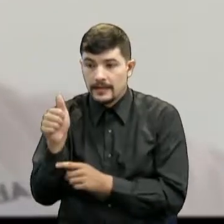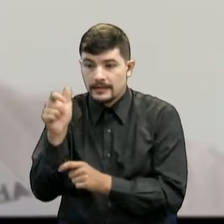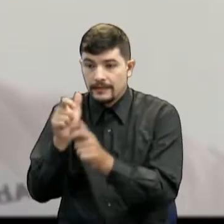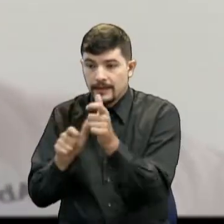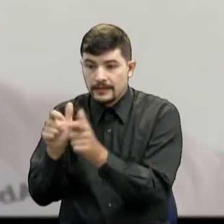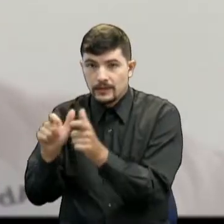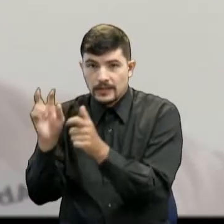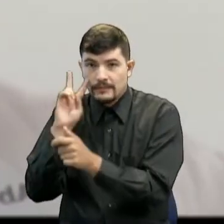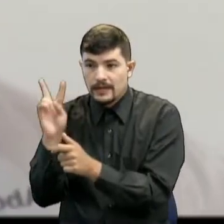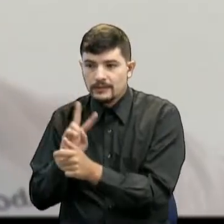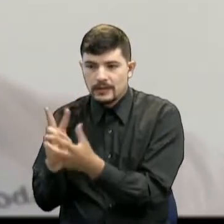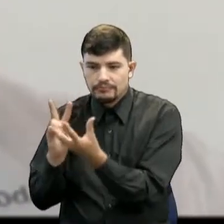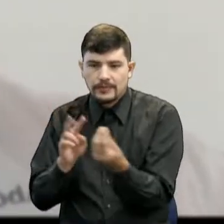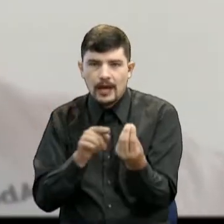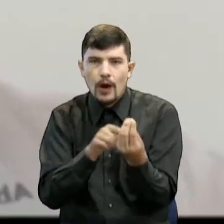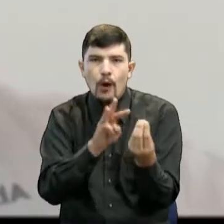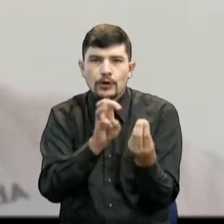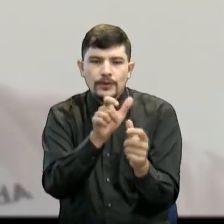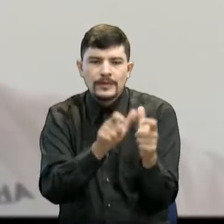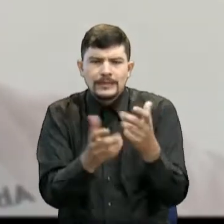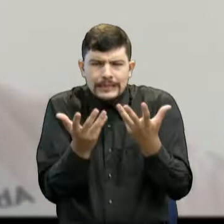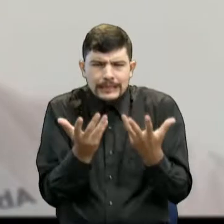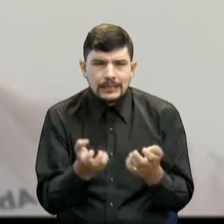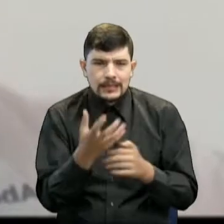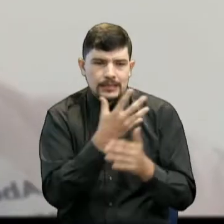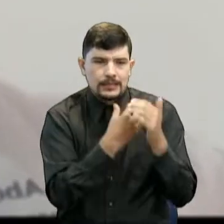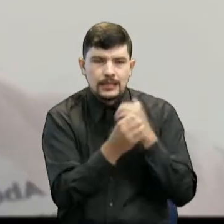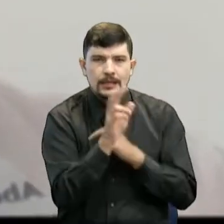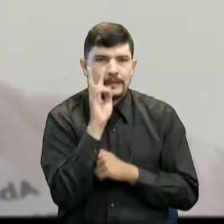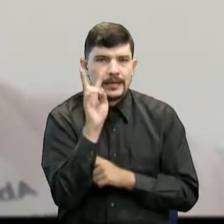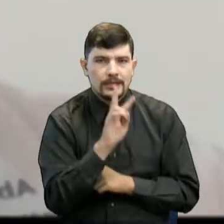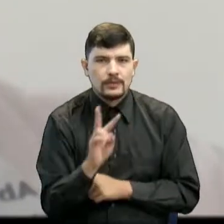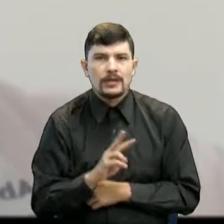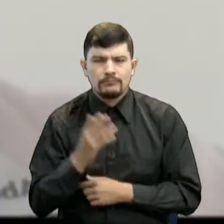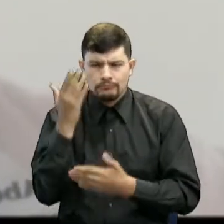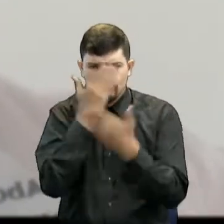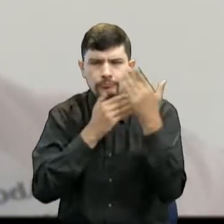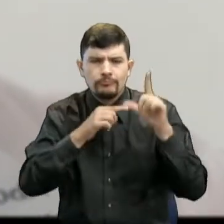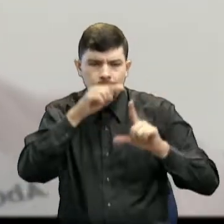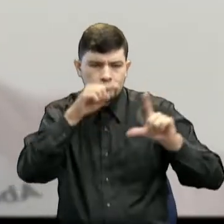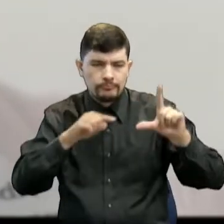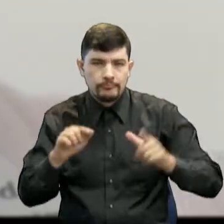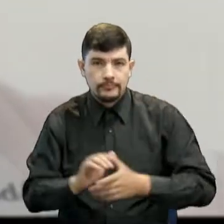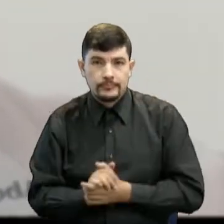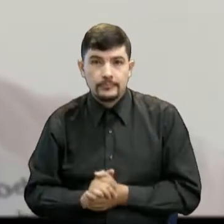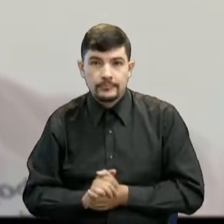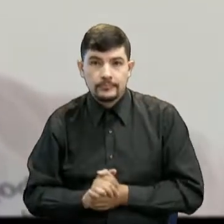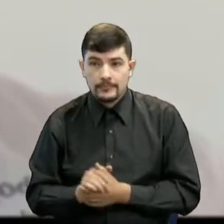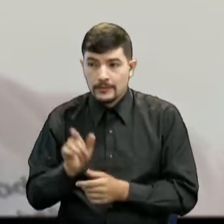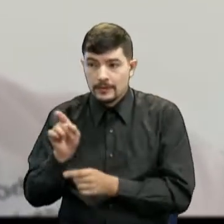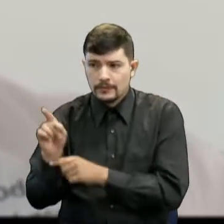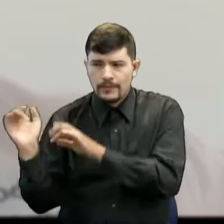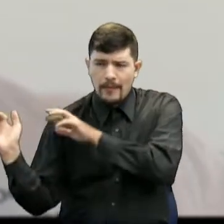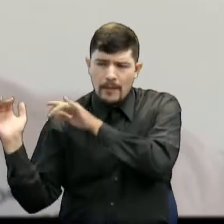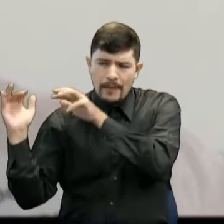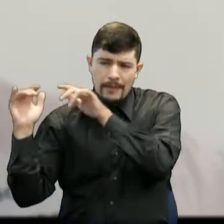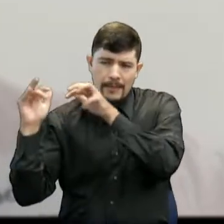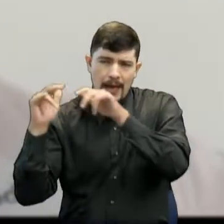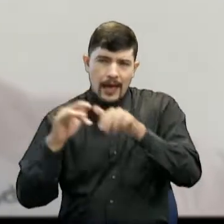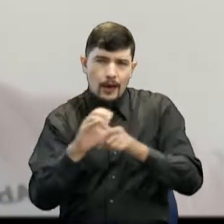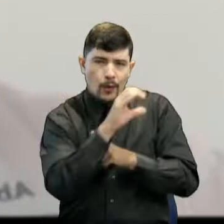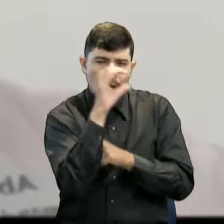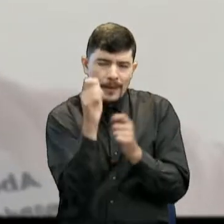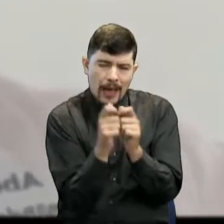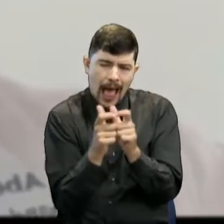quieren salir de venezuela esto está comprobado estadísticamente pero esa migración al colombiano va a ser masiva porque hay una cuarentena